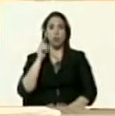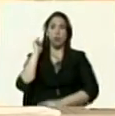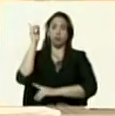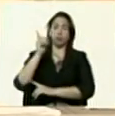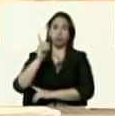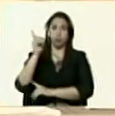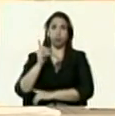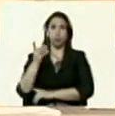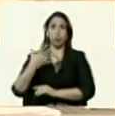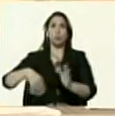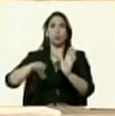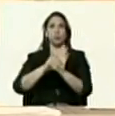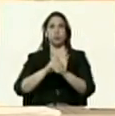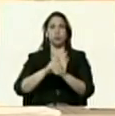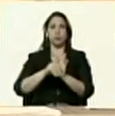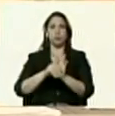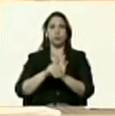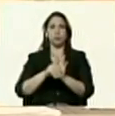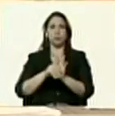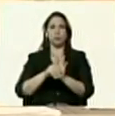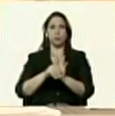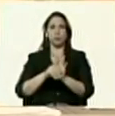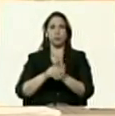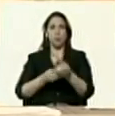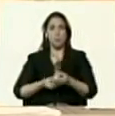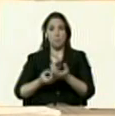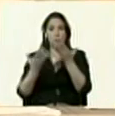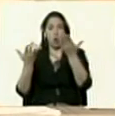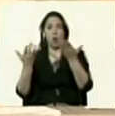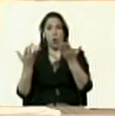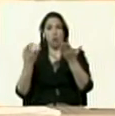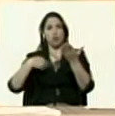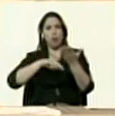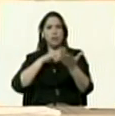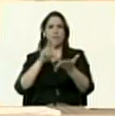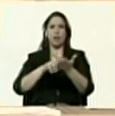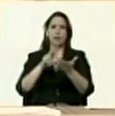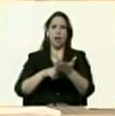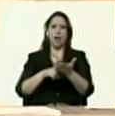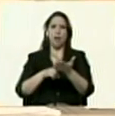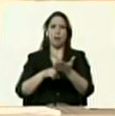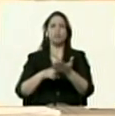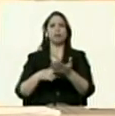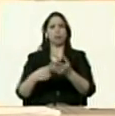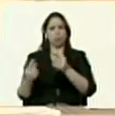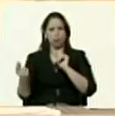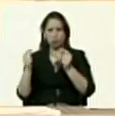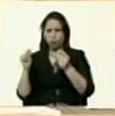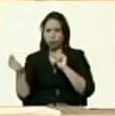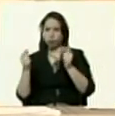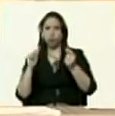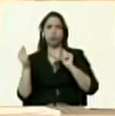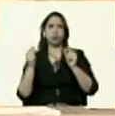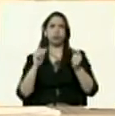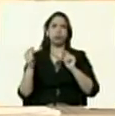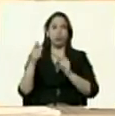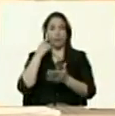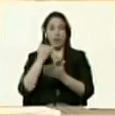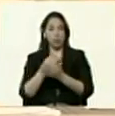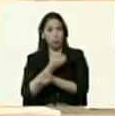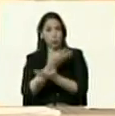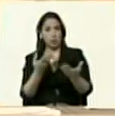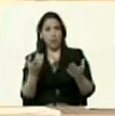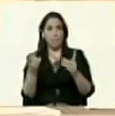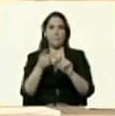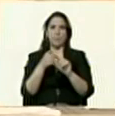regresan a llevar nuestra verdad, a combatir. Fíjense ustedes, la